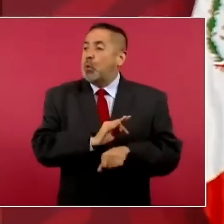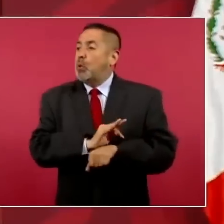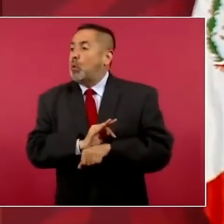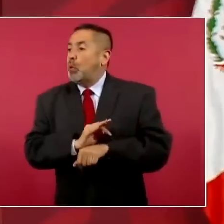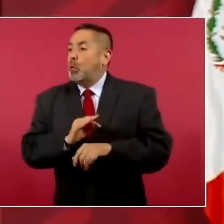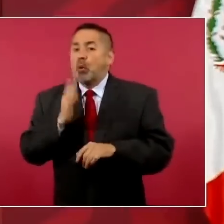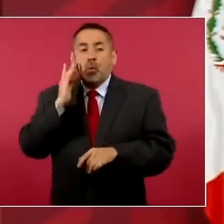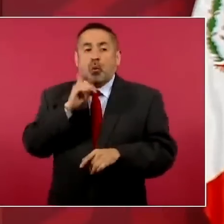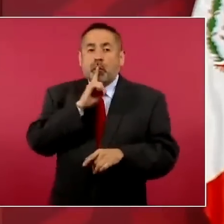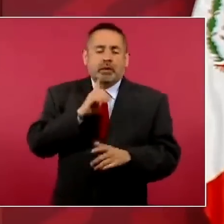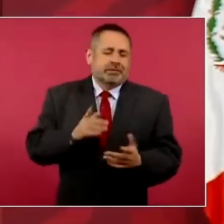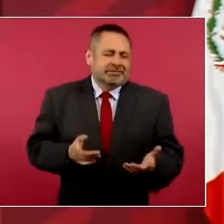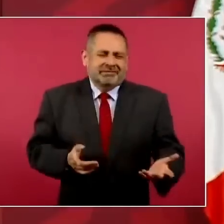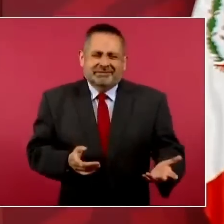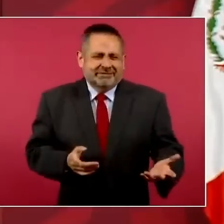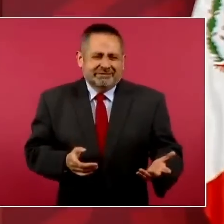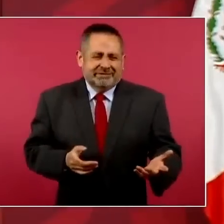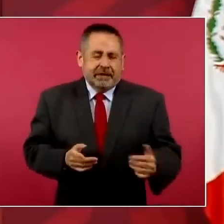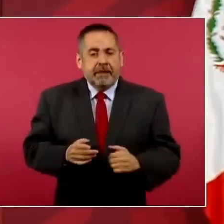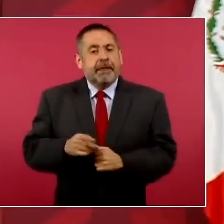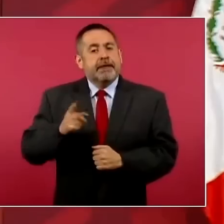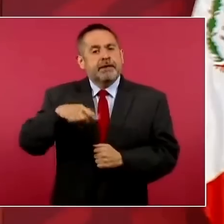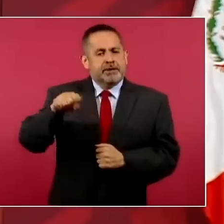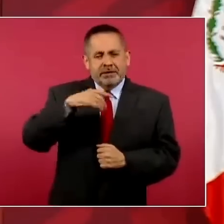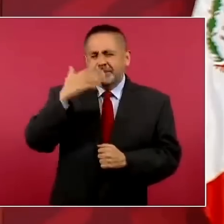Es también sabido